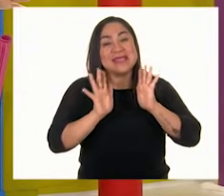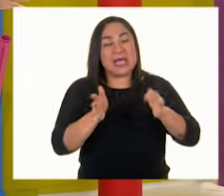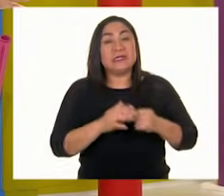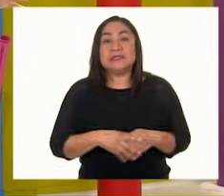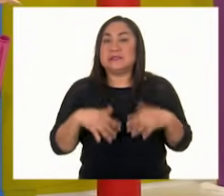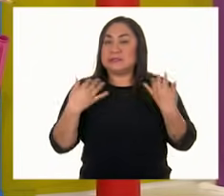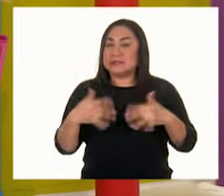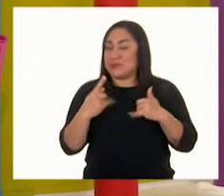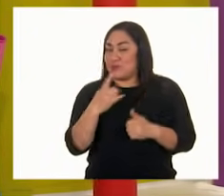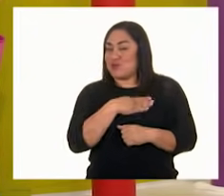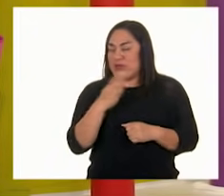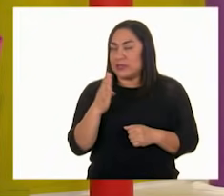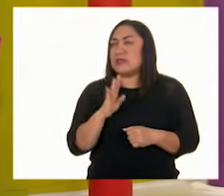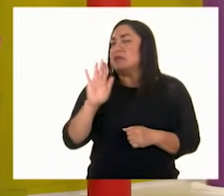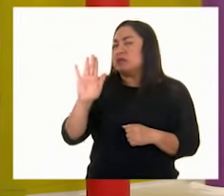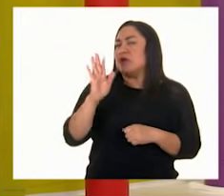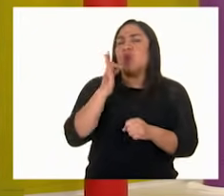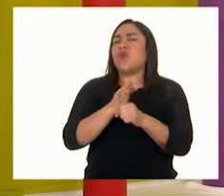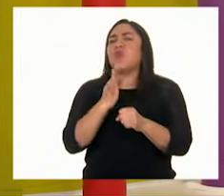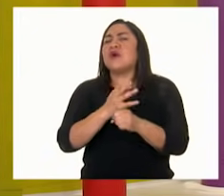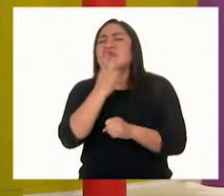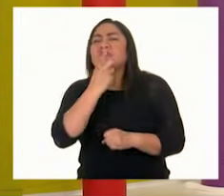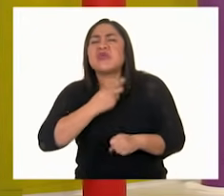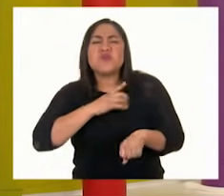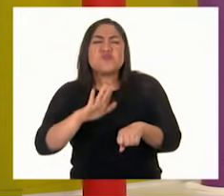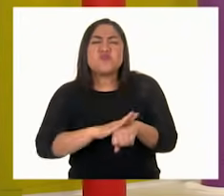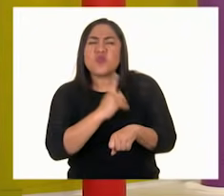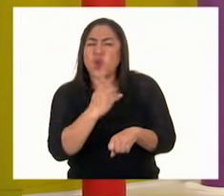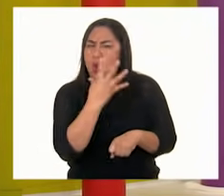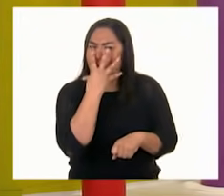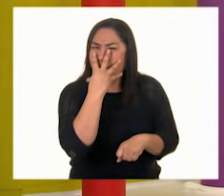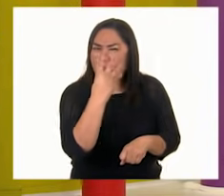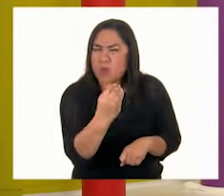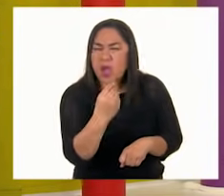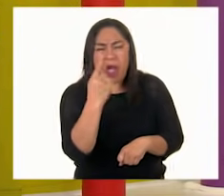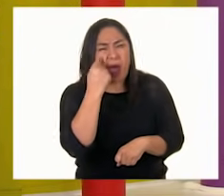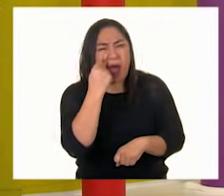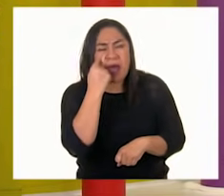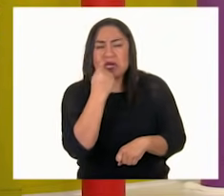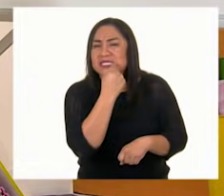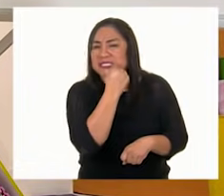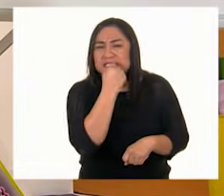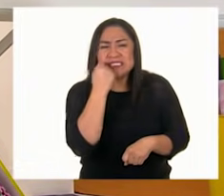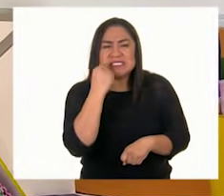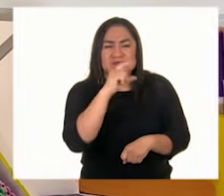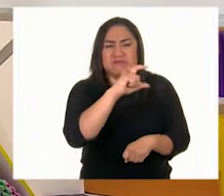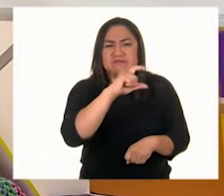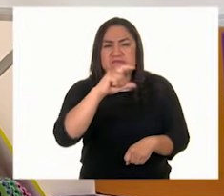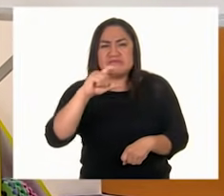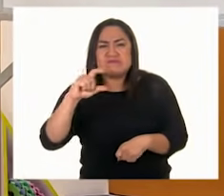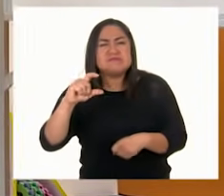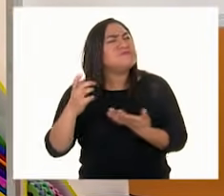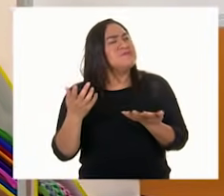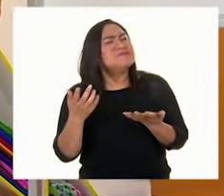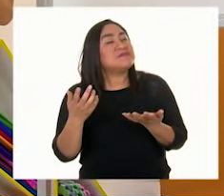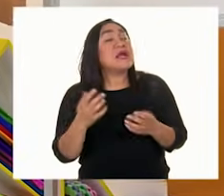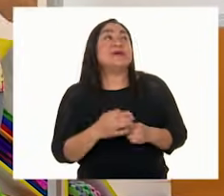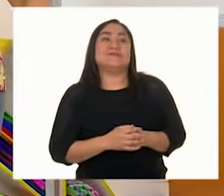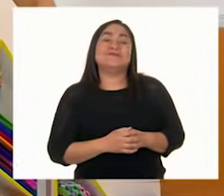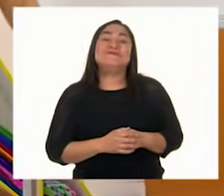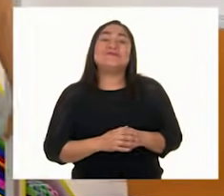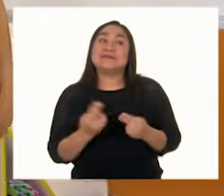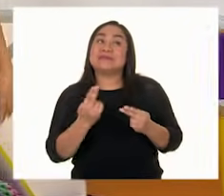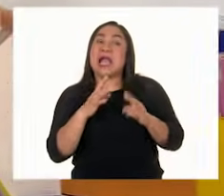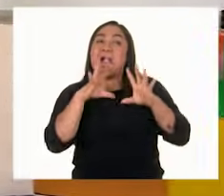las participaciones, ¿me podría decir por qué los lobos tienen los colmillos tan grandes? Para comerte